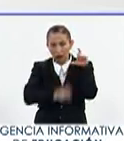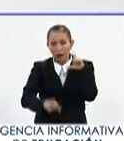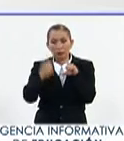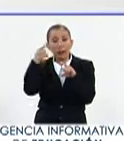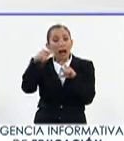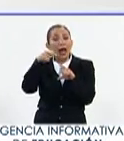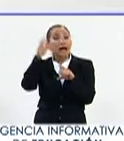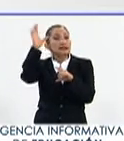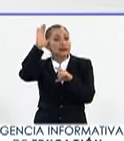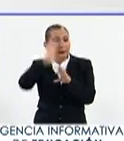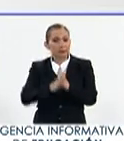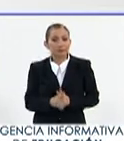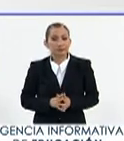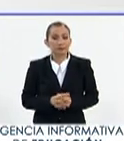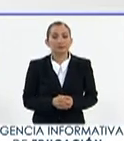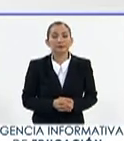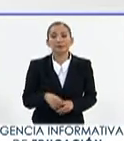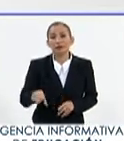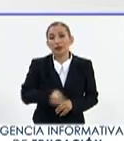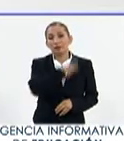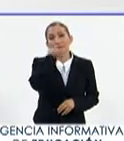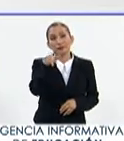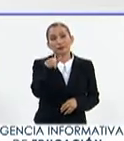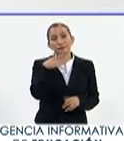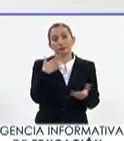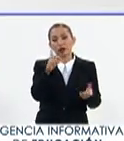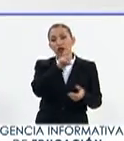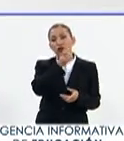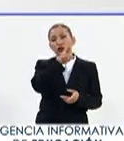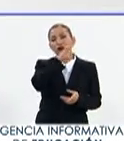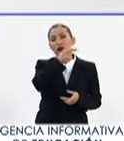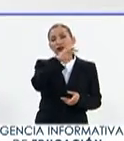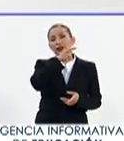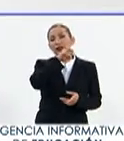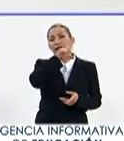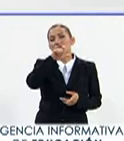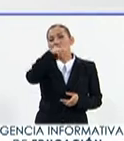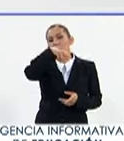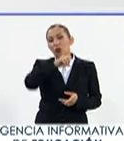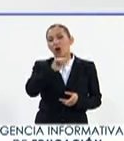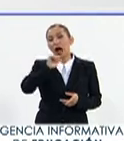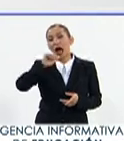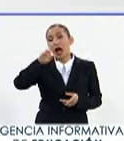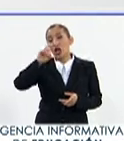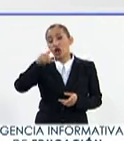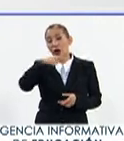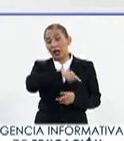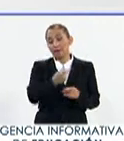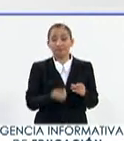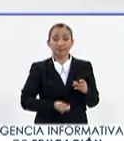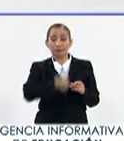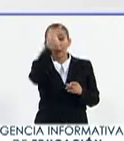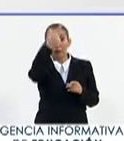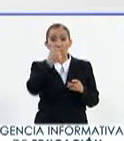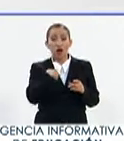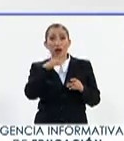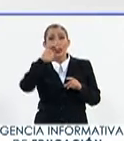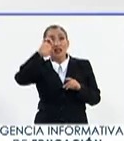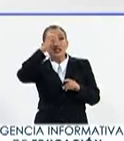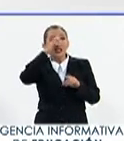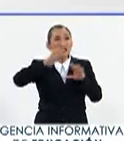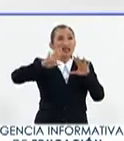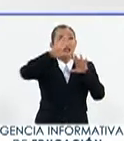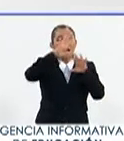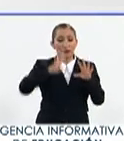fines científicos. Y posteriormente, pues con el doctor Guillermo Haro, que es un precursor de la astrofísica en nuestro país,